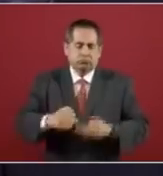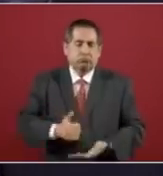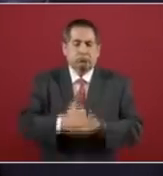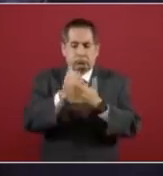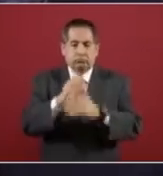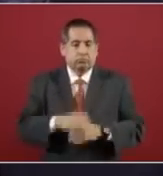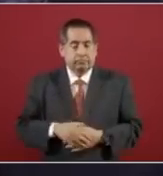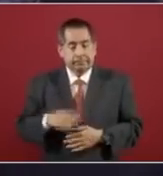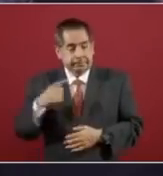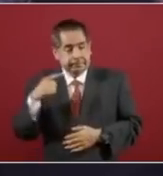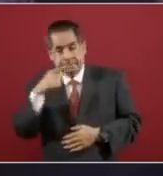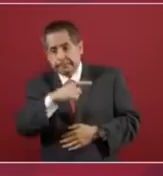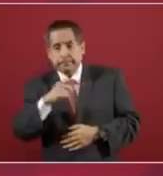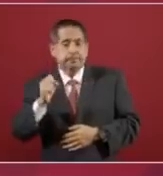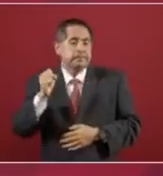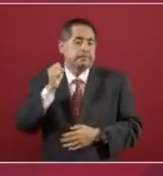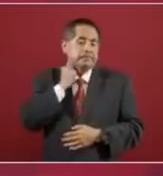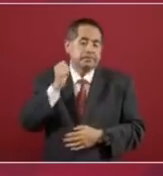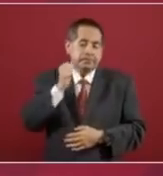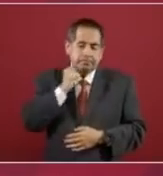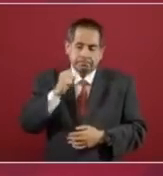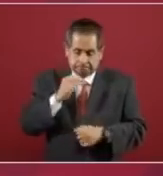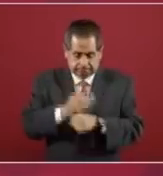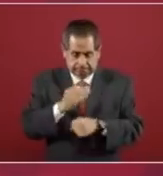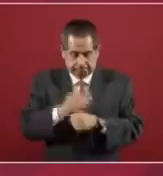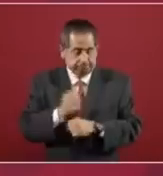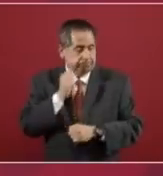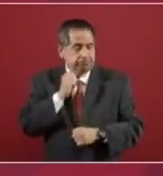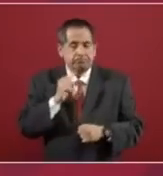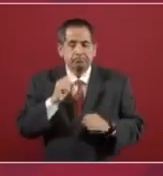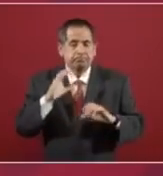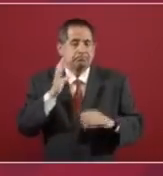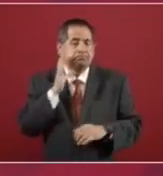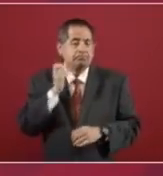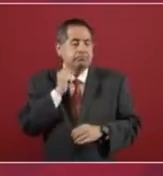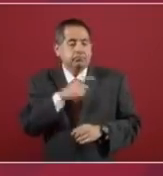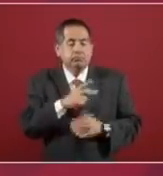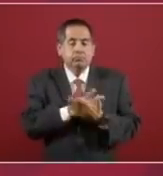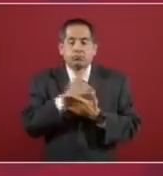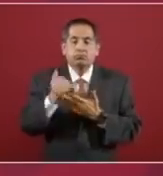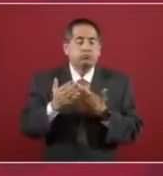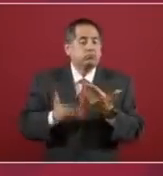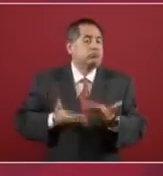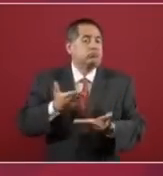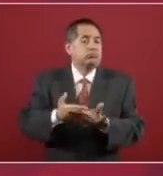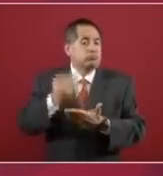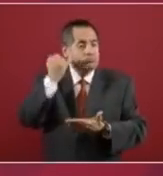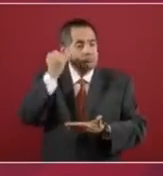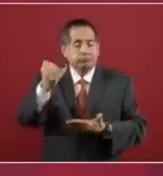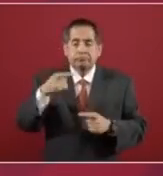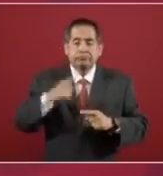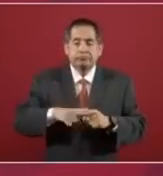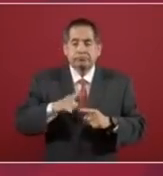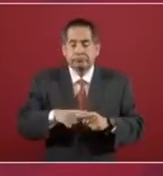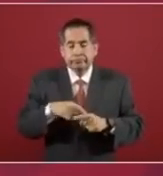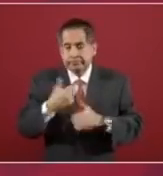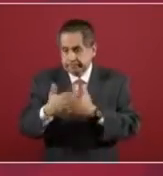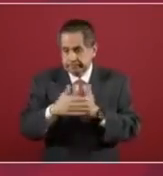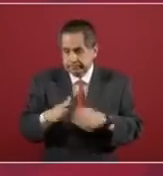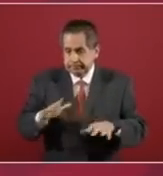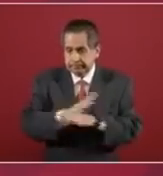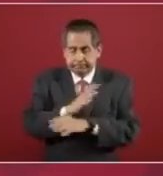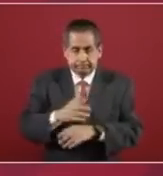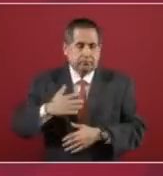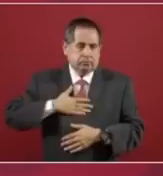en el Senado también un proyecto de reforma que